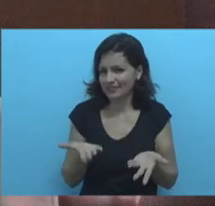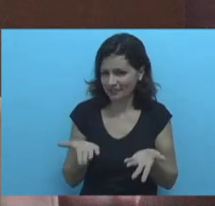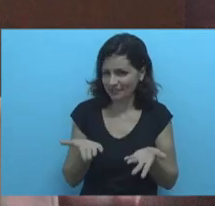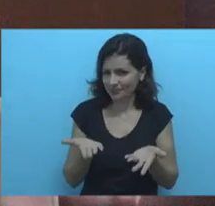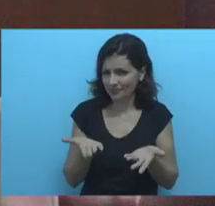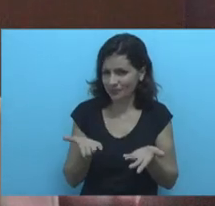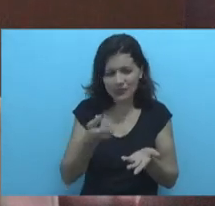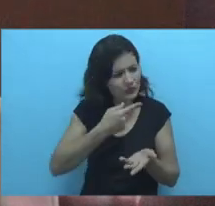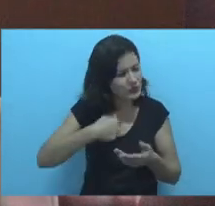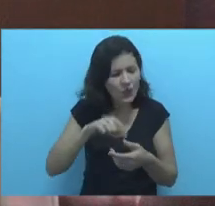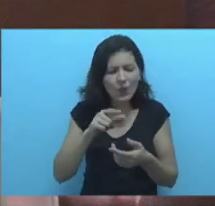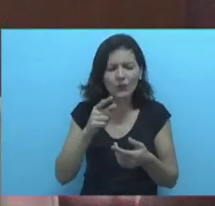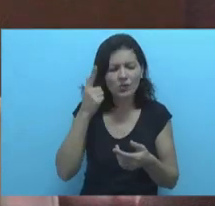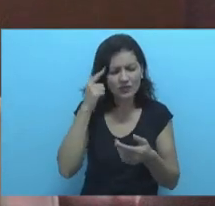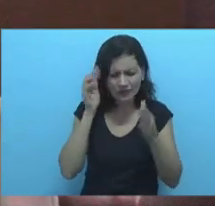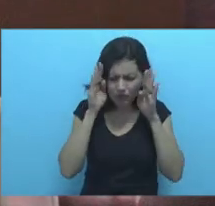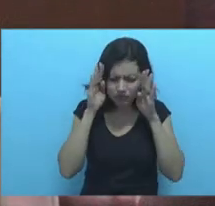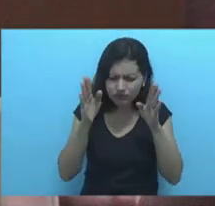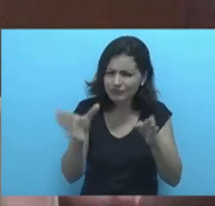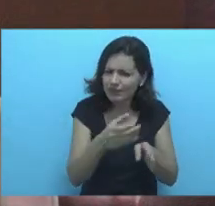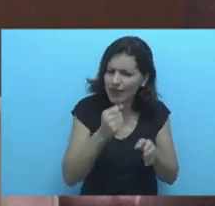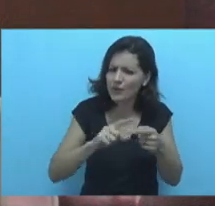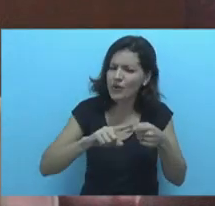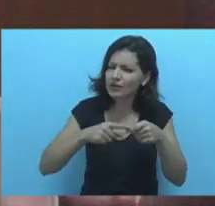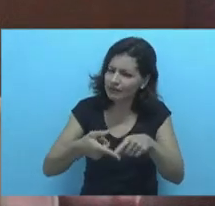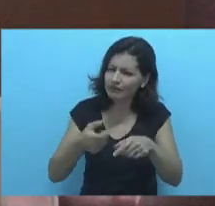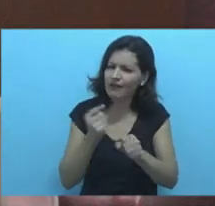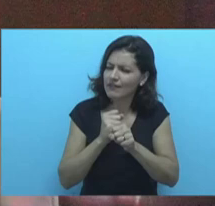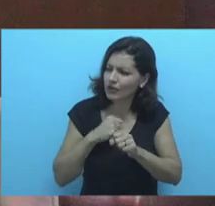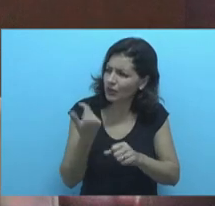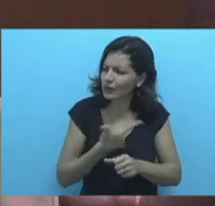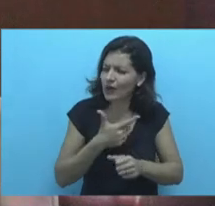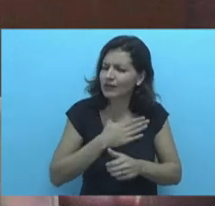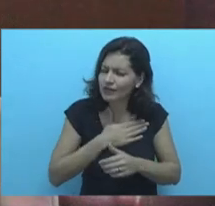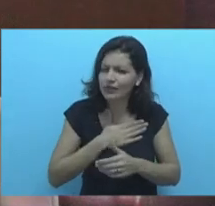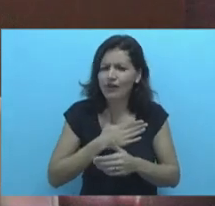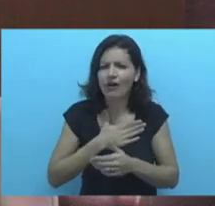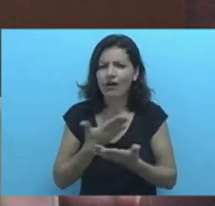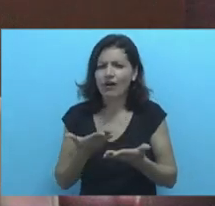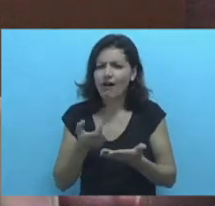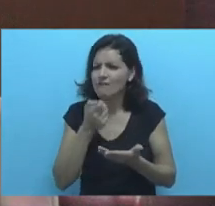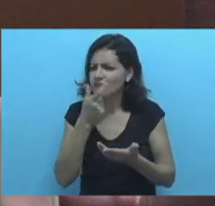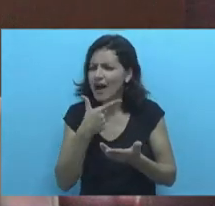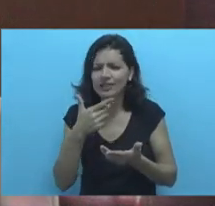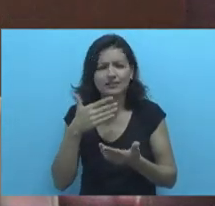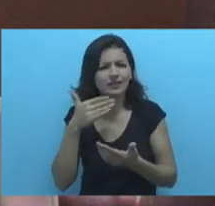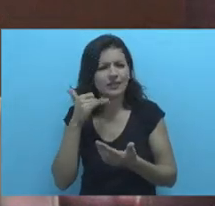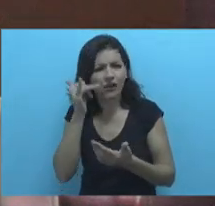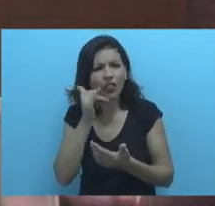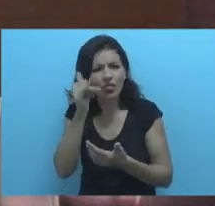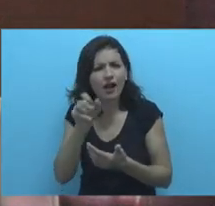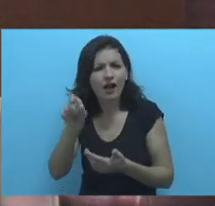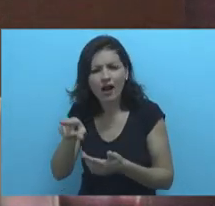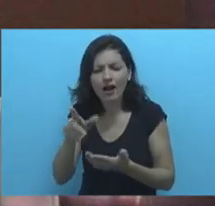la política, nos resulta fácil hablar de un dirigente como Miguel Lipschitz, con el cual los